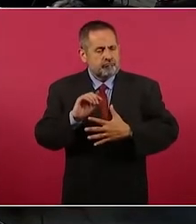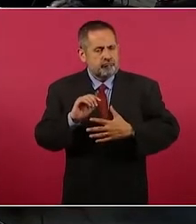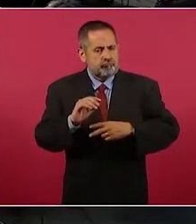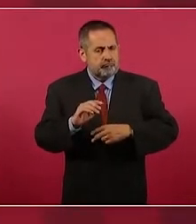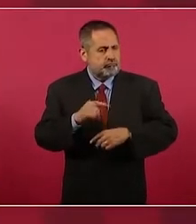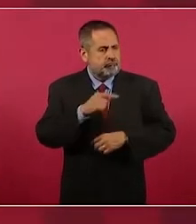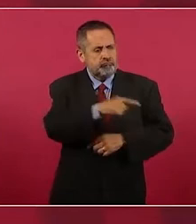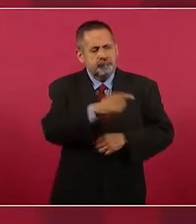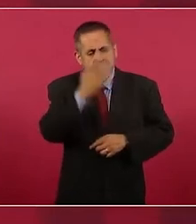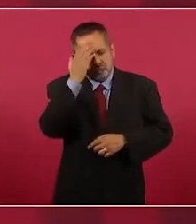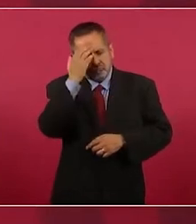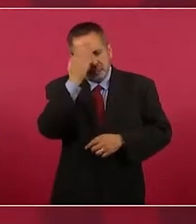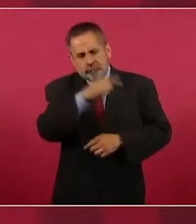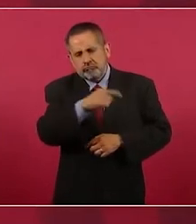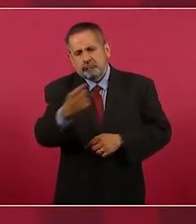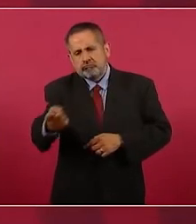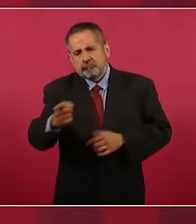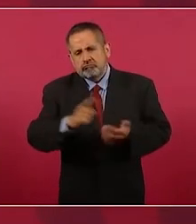¿cómo conociste